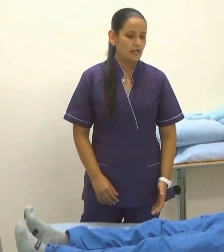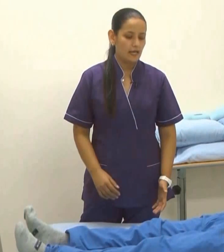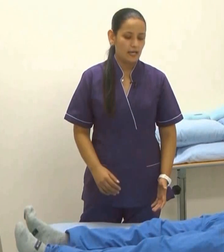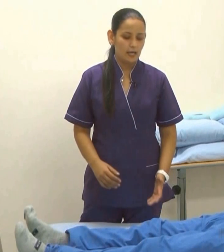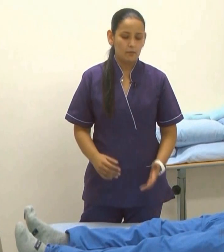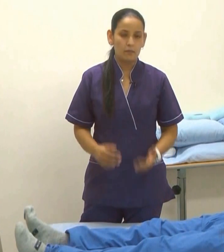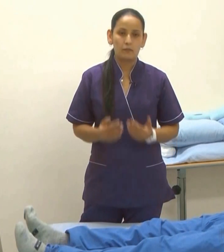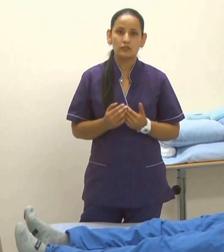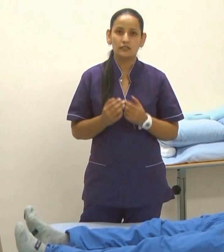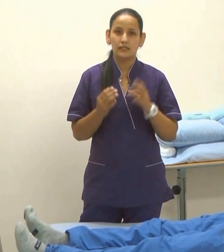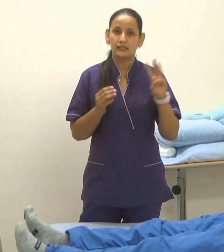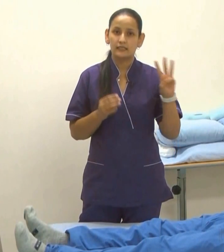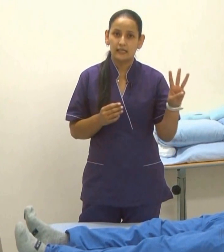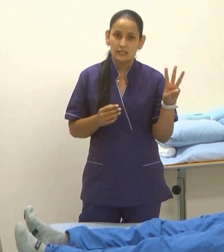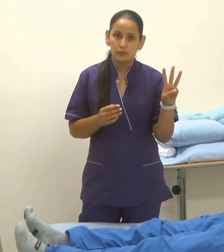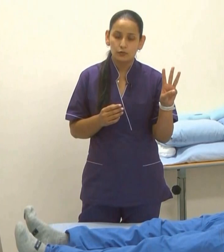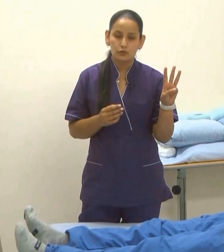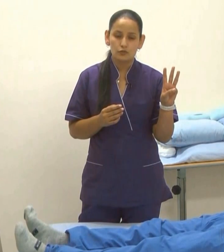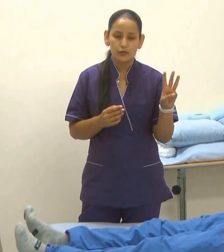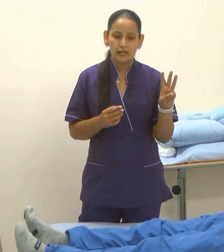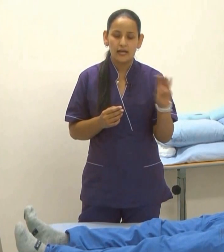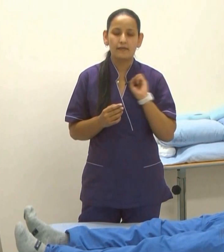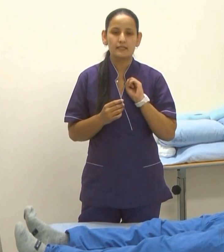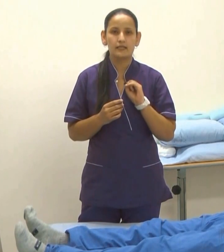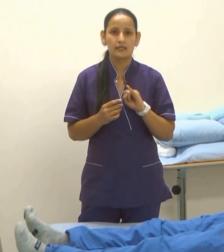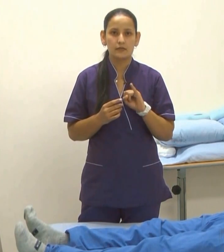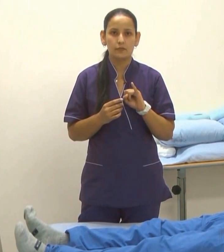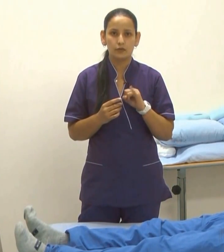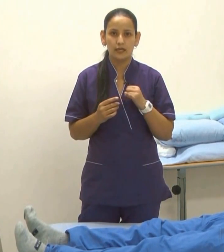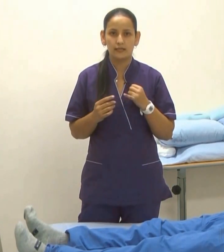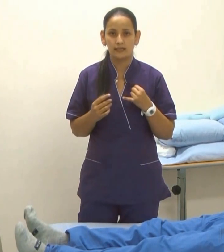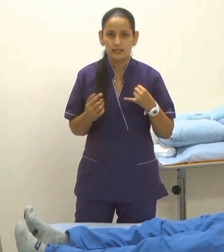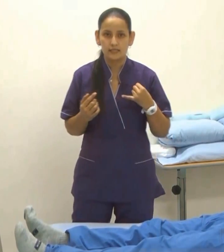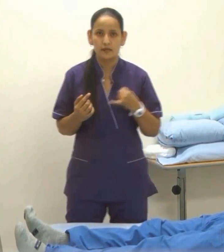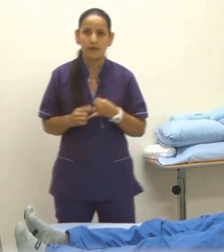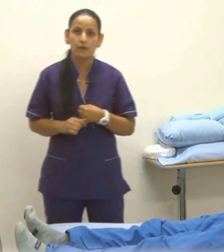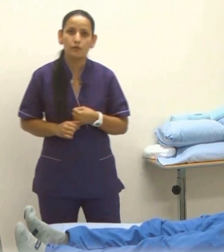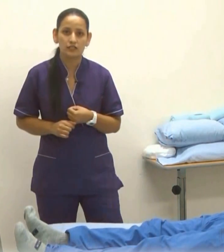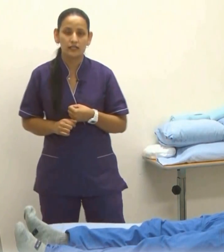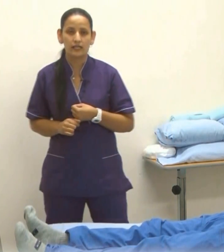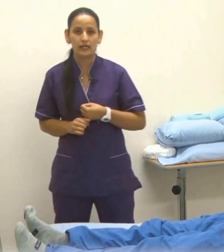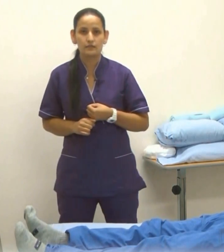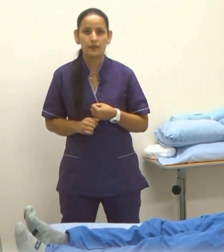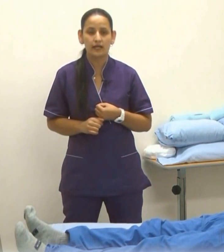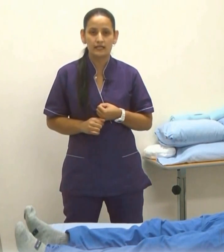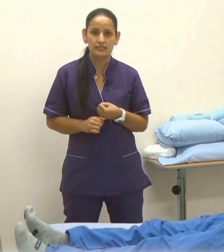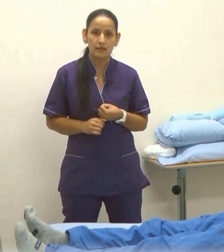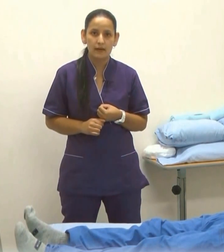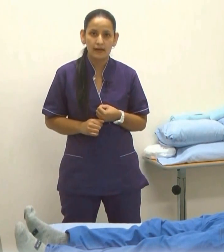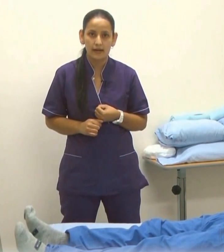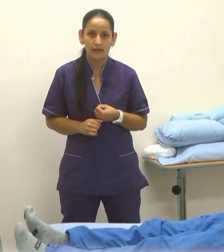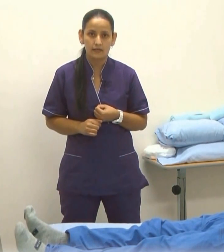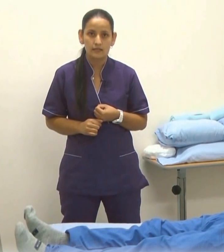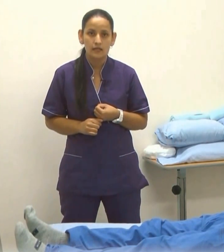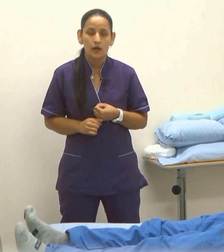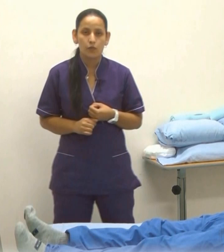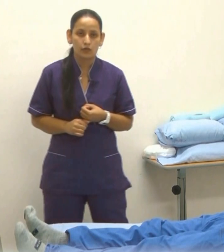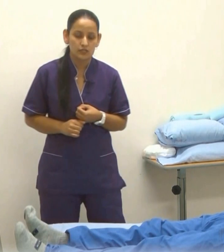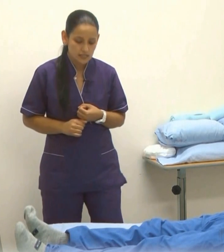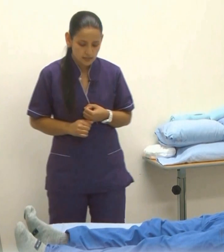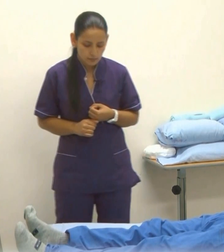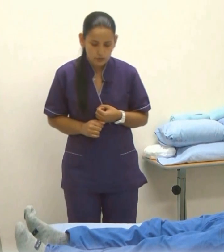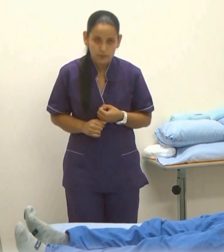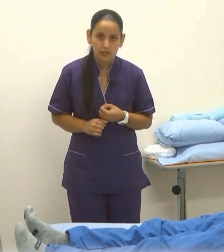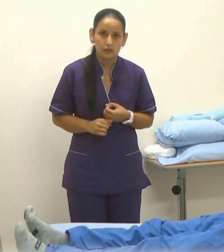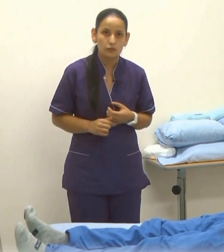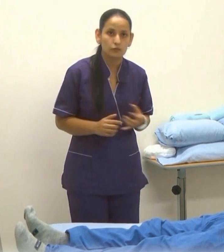Entonces, vamos a tener 3 puntos muy claves que es importante. Siempre vamos a tener las piernas separadas, porque